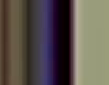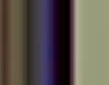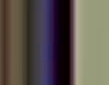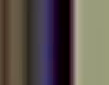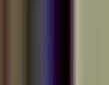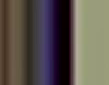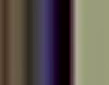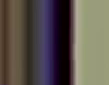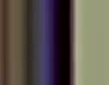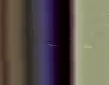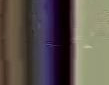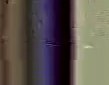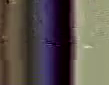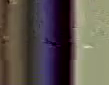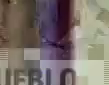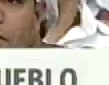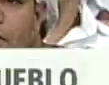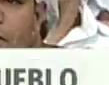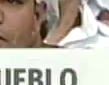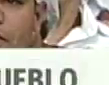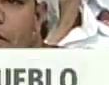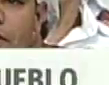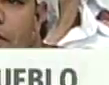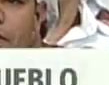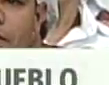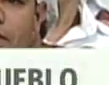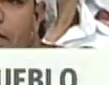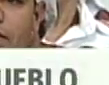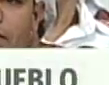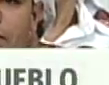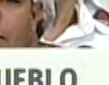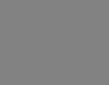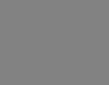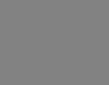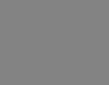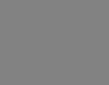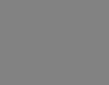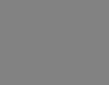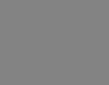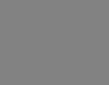s ayuda a justamente en el estímulo